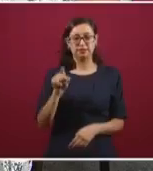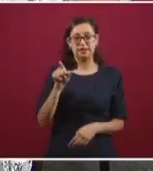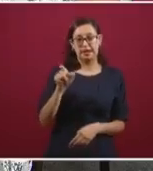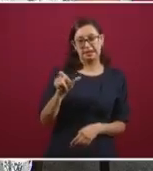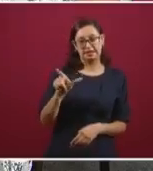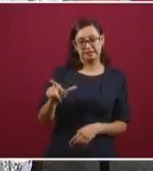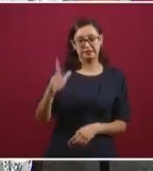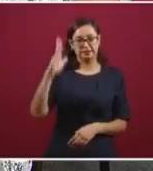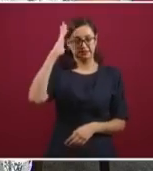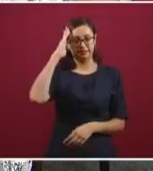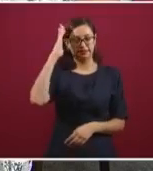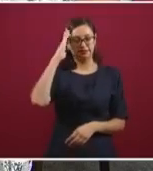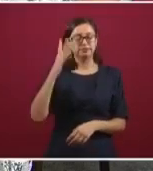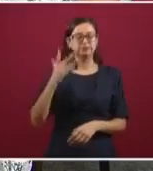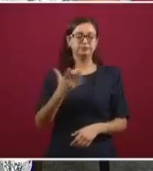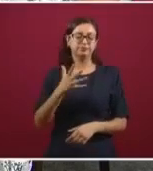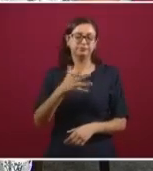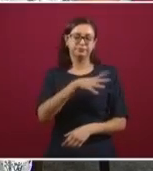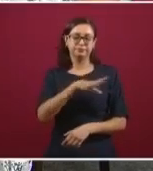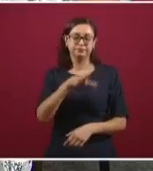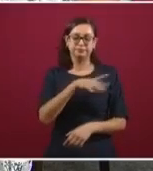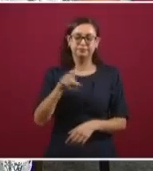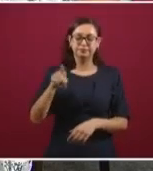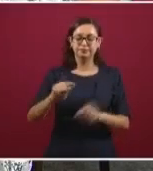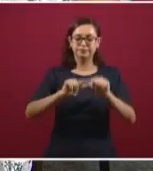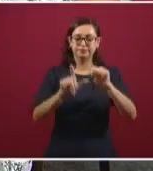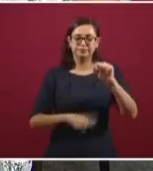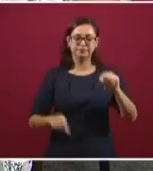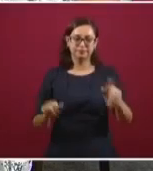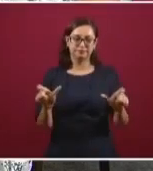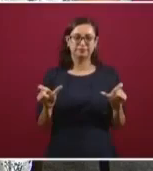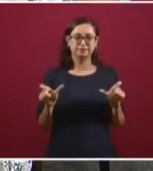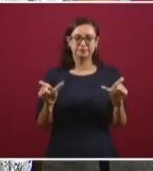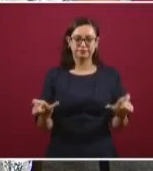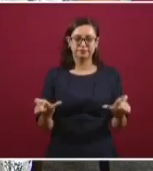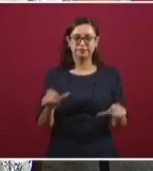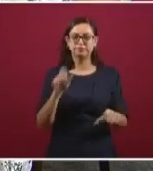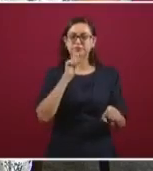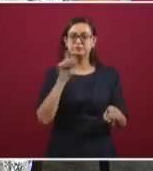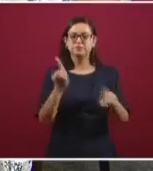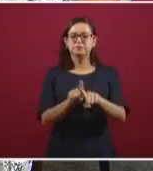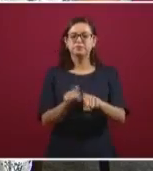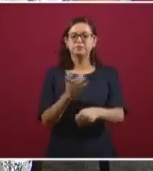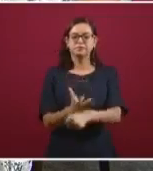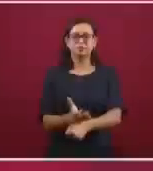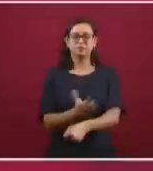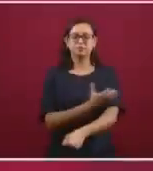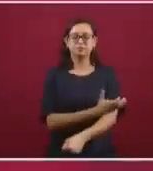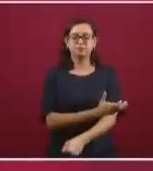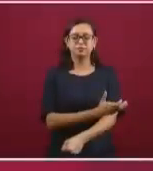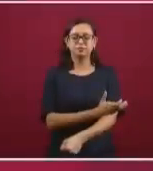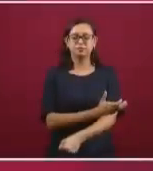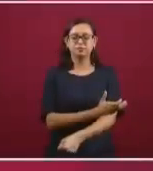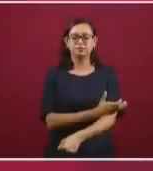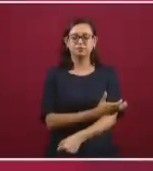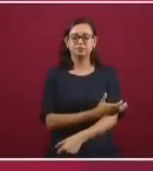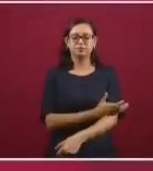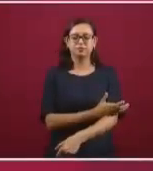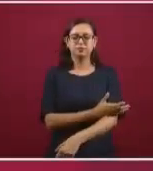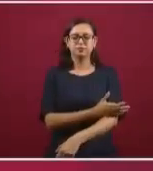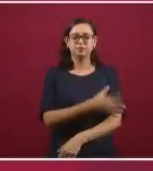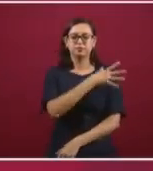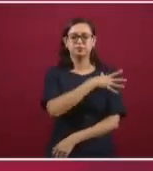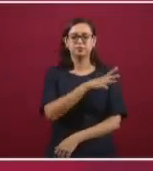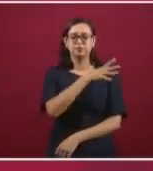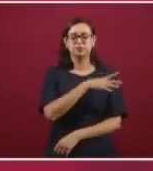Guardia Nacional, y me acompañan el general